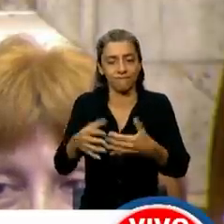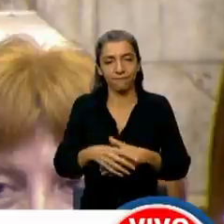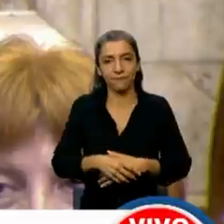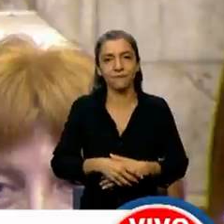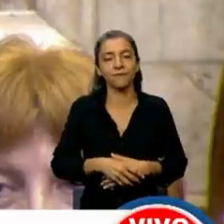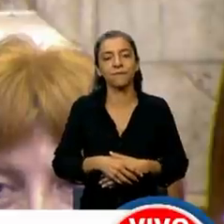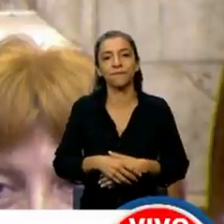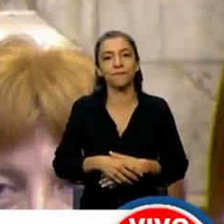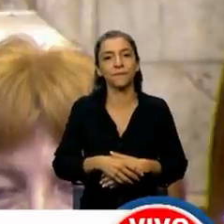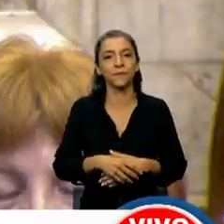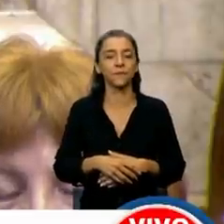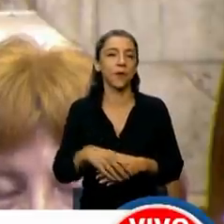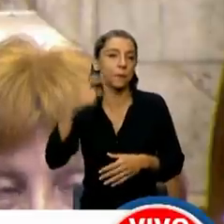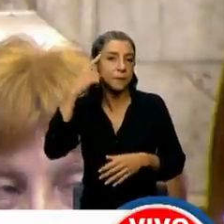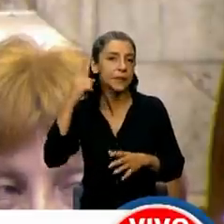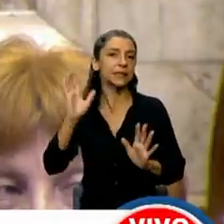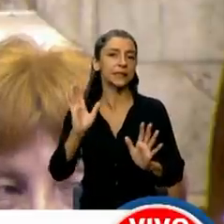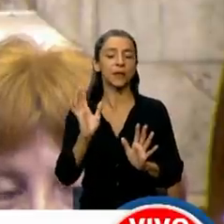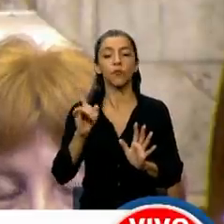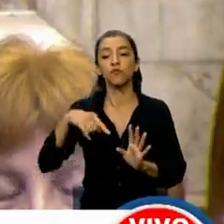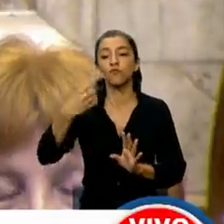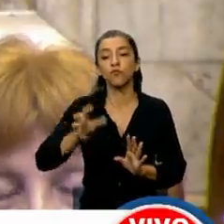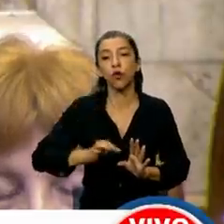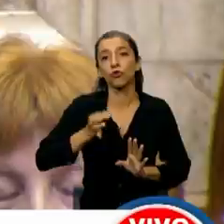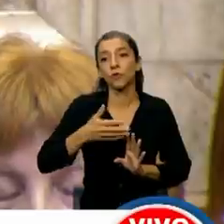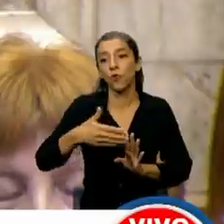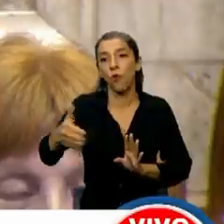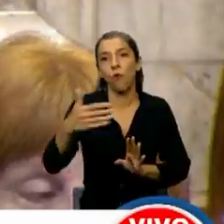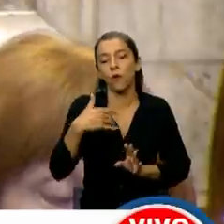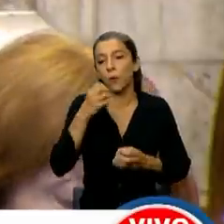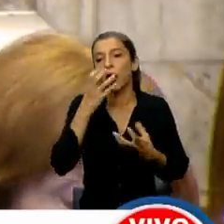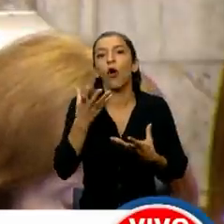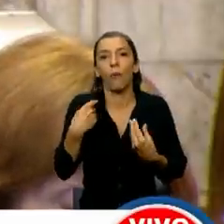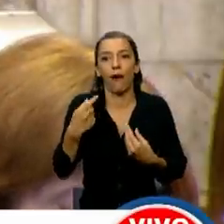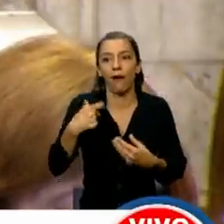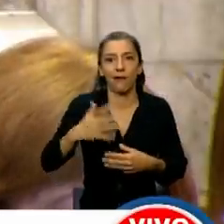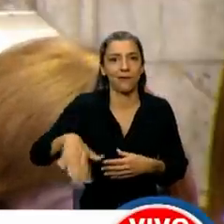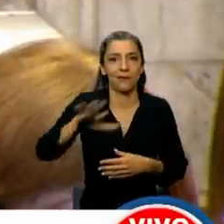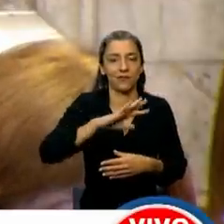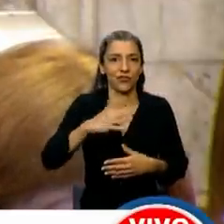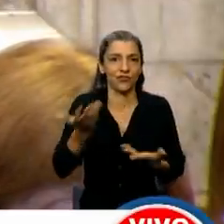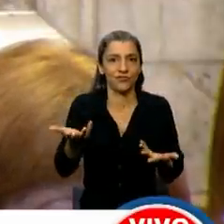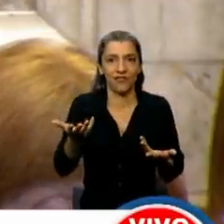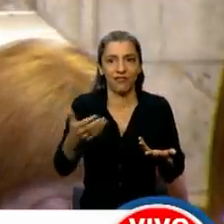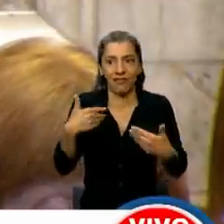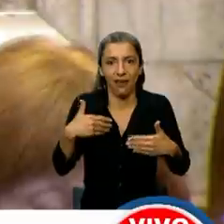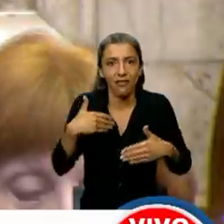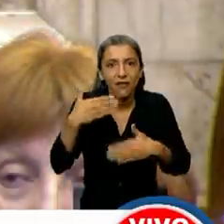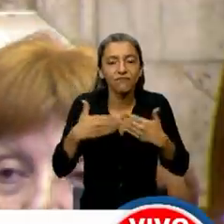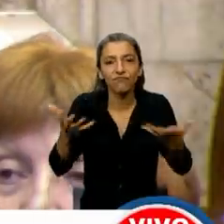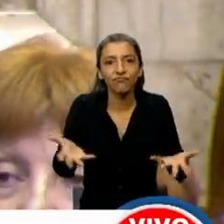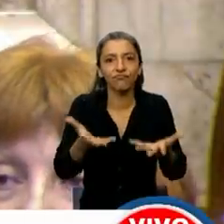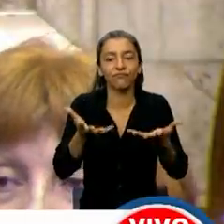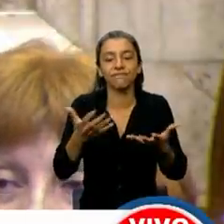de nuestro gobierno del próximo año que es en definitiva para todos los argentinos y argentinas la verdad señor presidente que